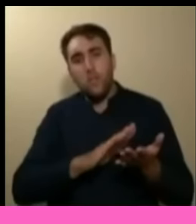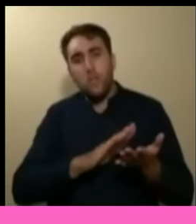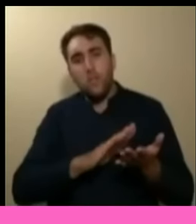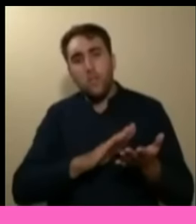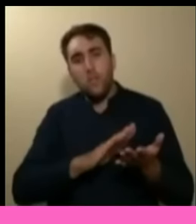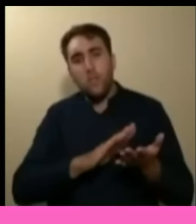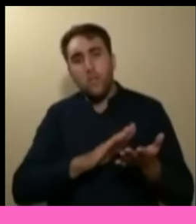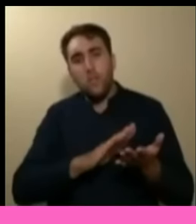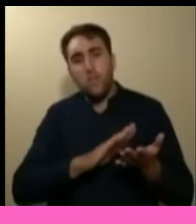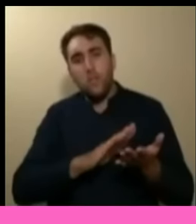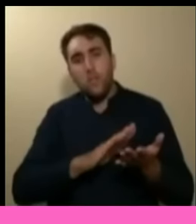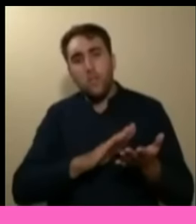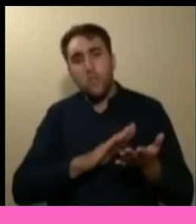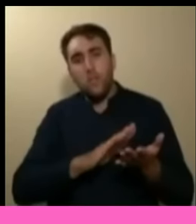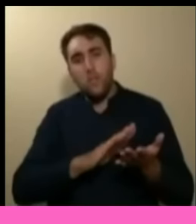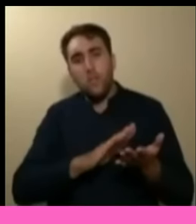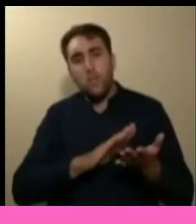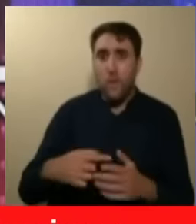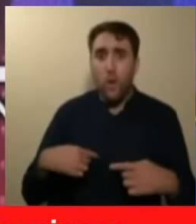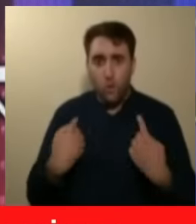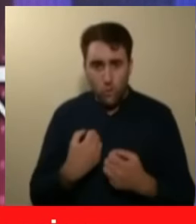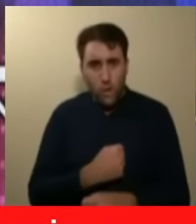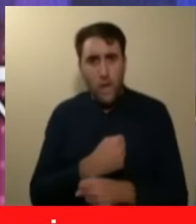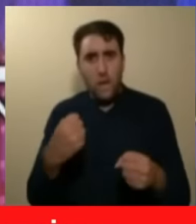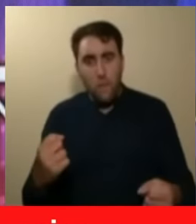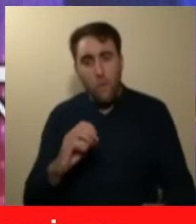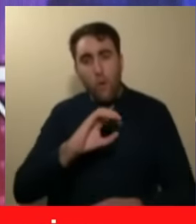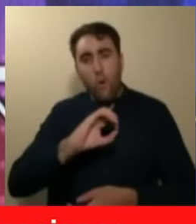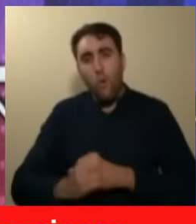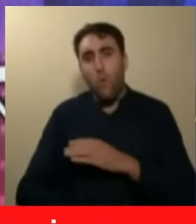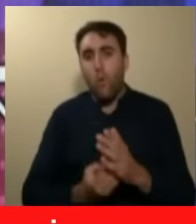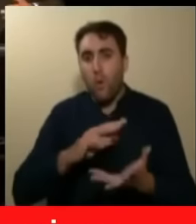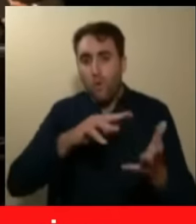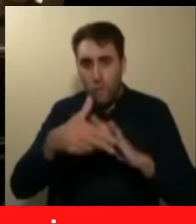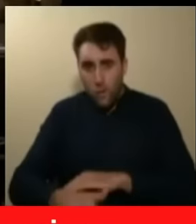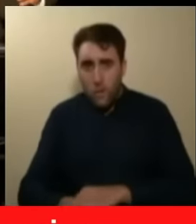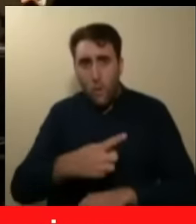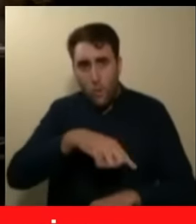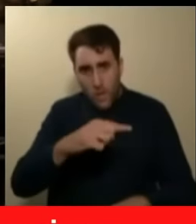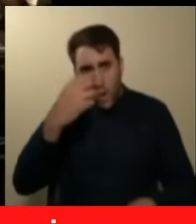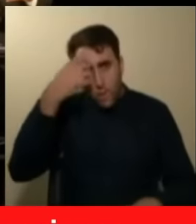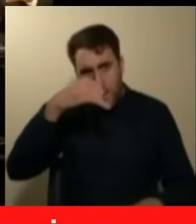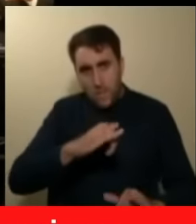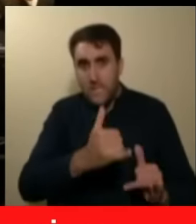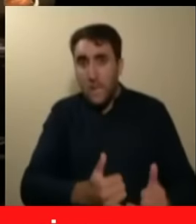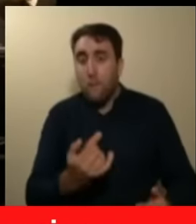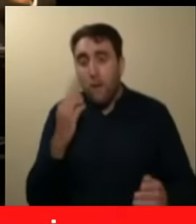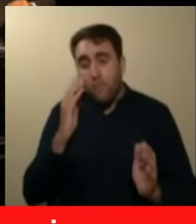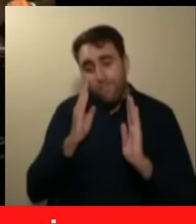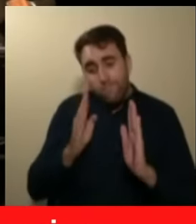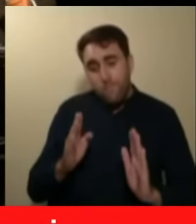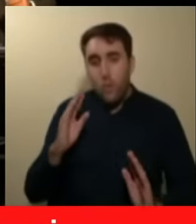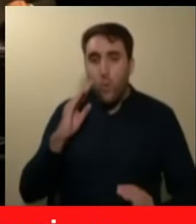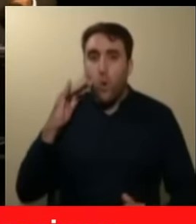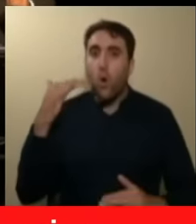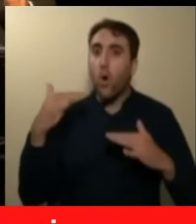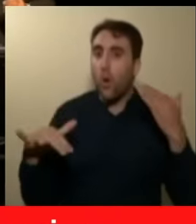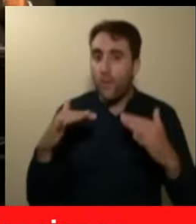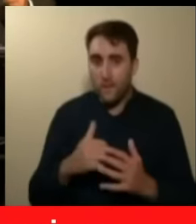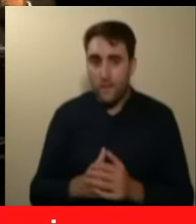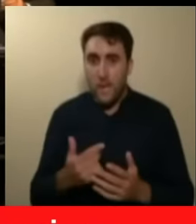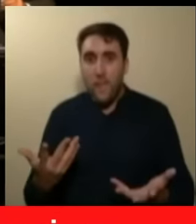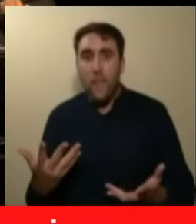años. Nosotros nos animamos a plantear una alternativa que es perfectible, pero que tiene a los jóvenes, a ese muchacho que hoy